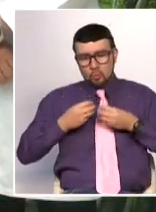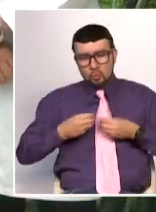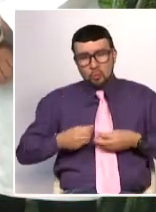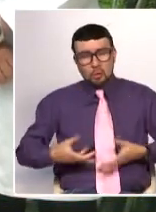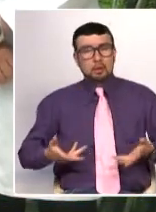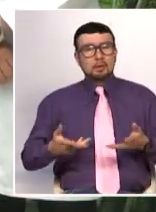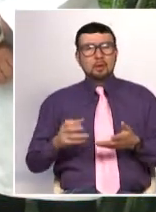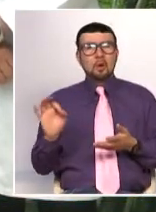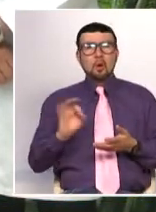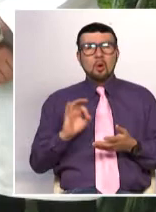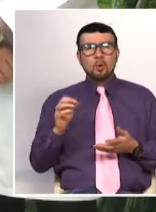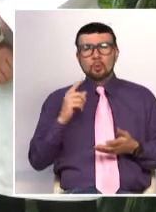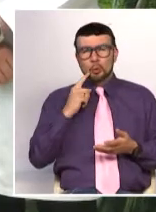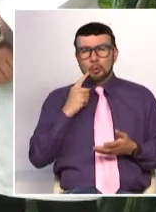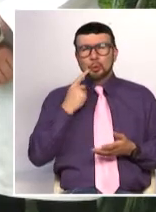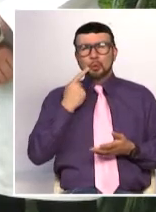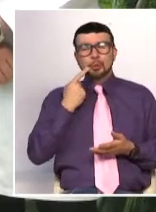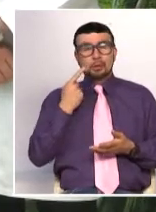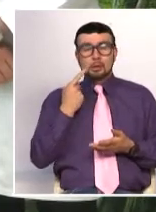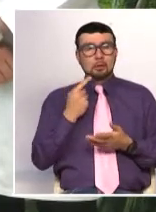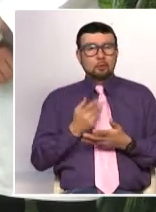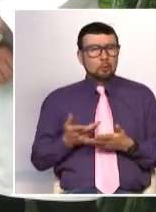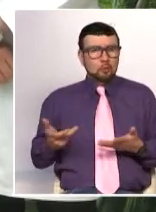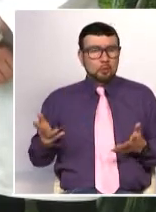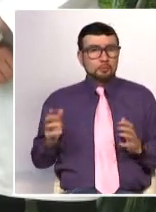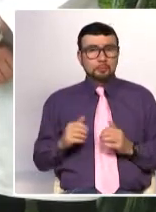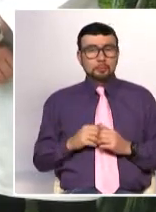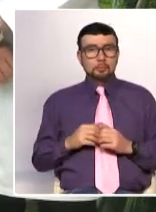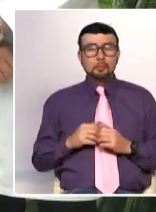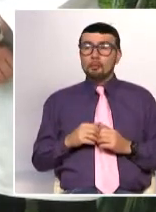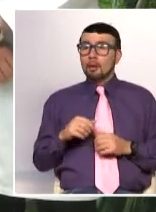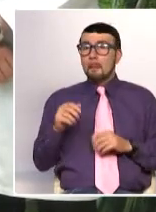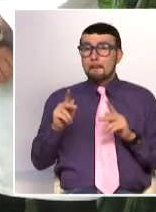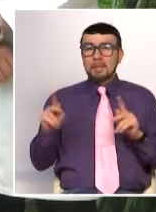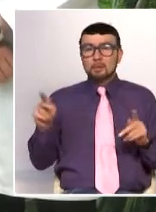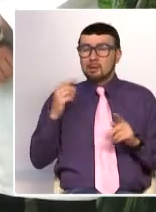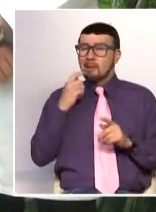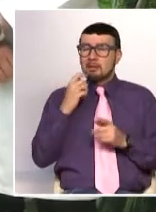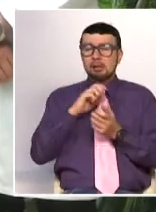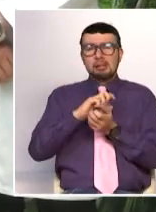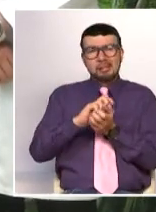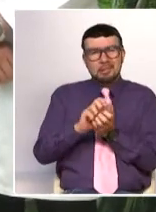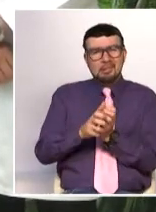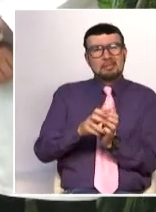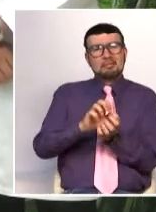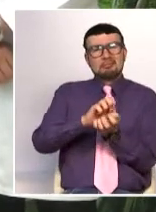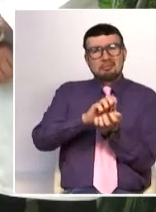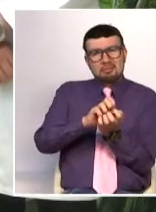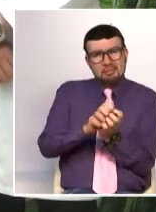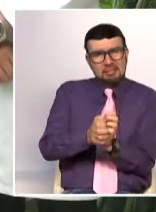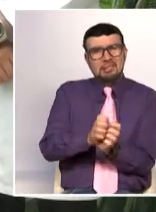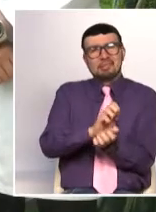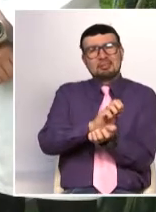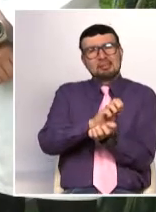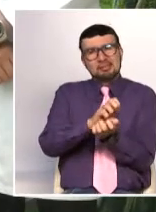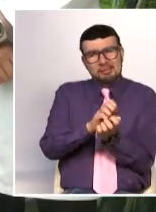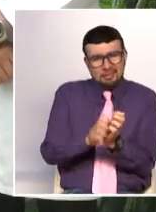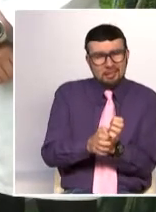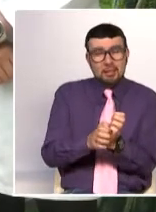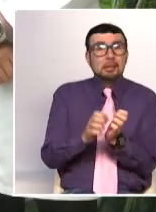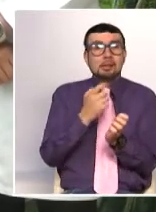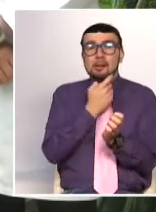acidez con el bruxismo el roce entre uno y otro metal entonces